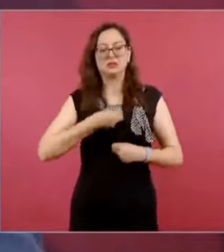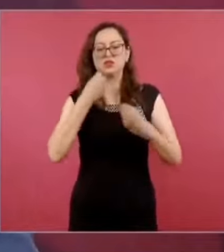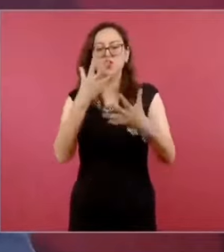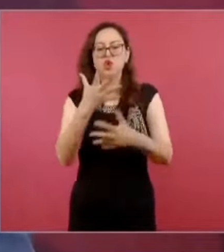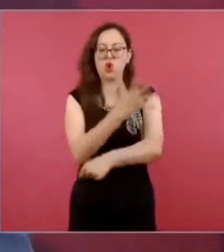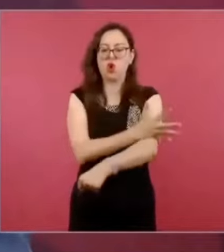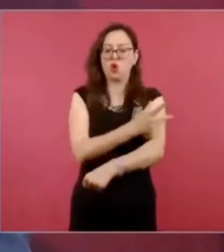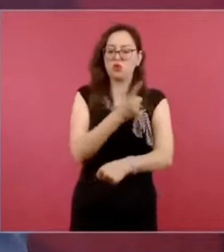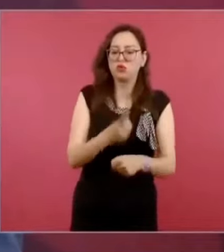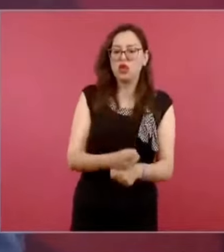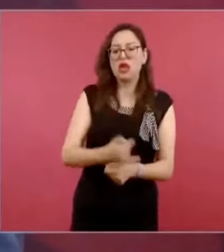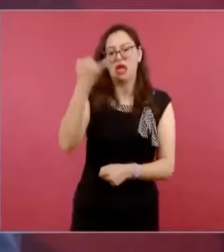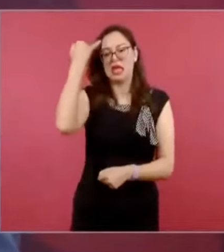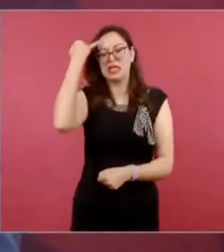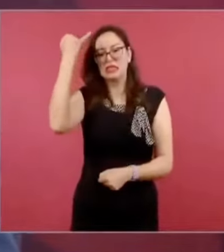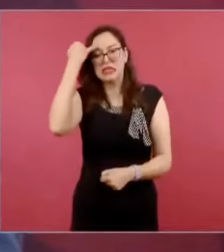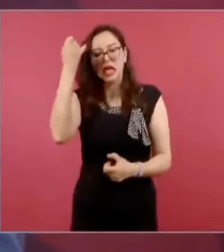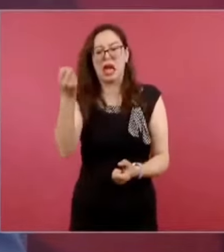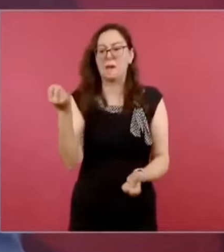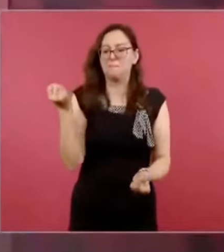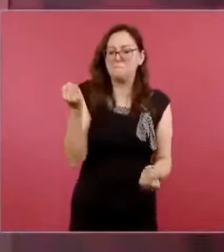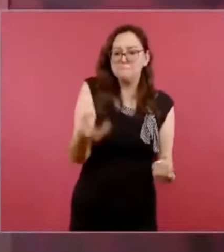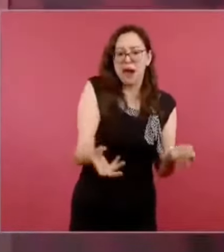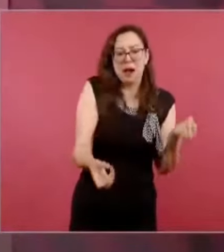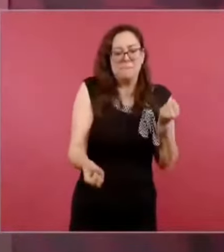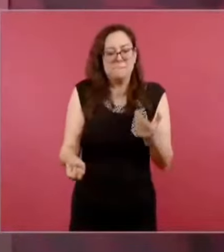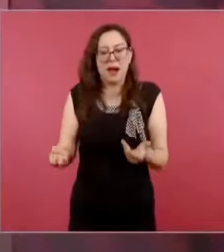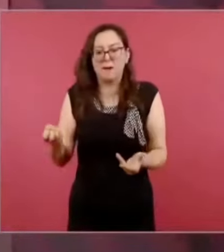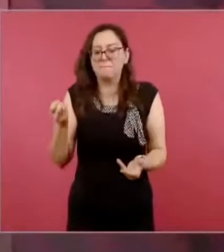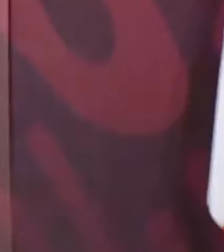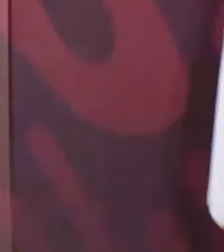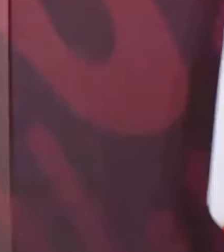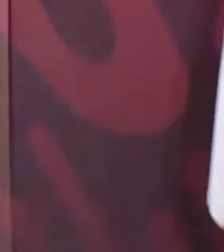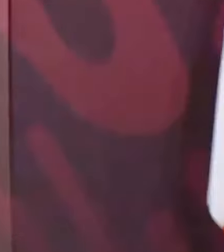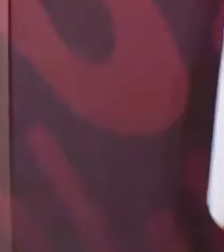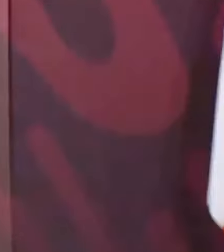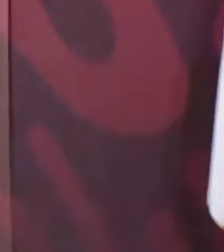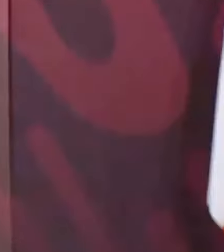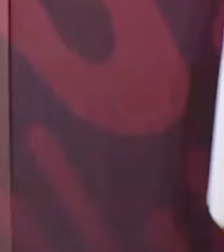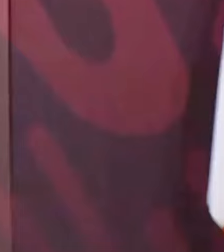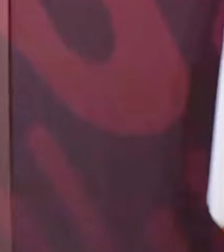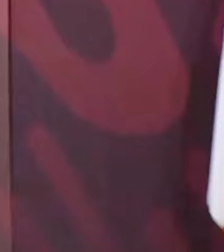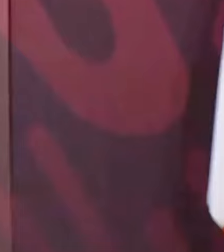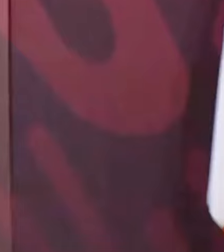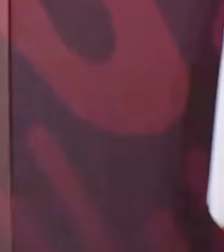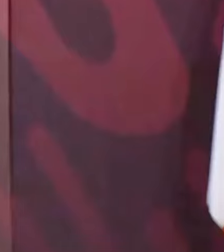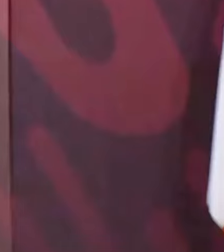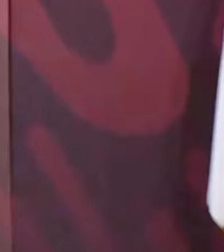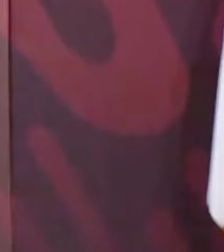Tienen ideas generales, tienen un lenguaje. Y hablen con